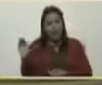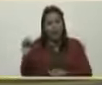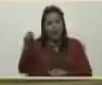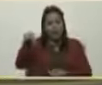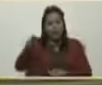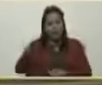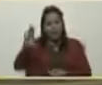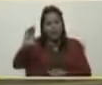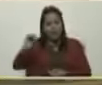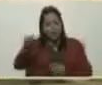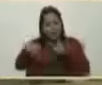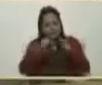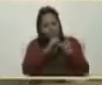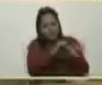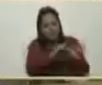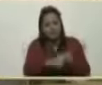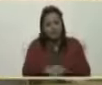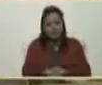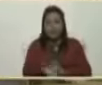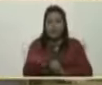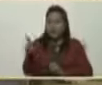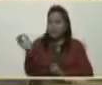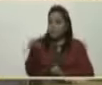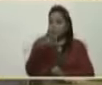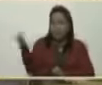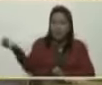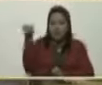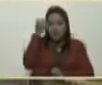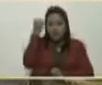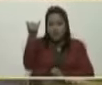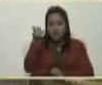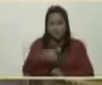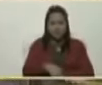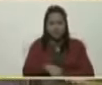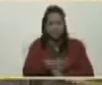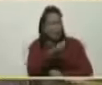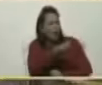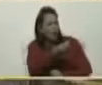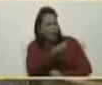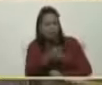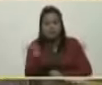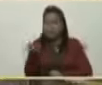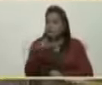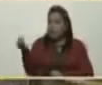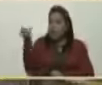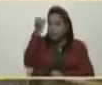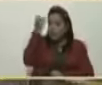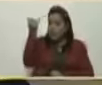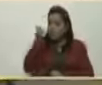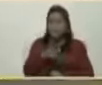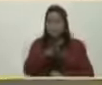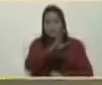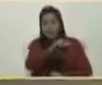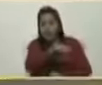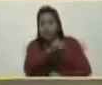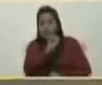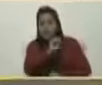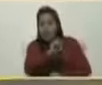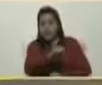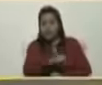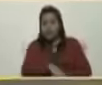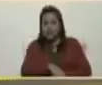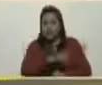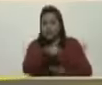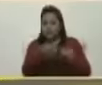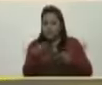listos. Sí, señor. Tremenda gracias. Idea que trajiste, Pinto. ¿Cómo? Tremenda idea que trajiste, ¿cómo Pinto? No. Y pendiente el queso. Pinto. No, de traer el queso.